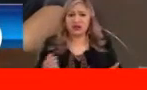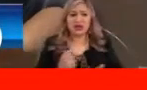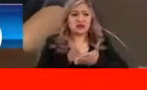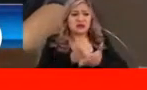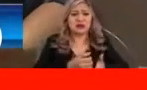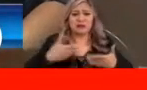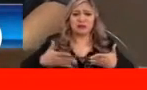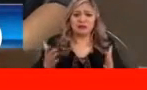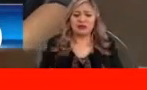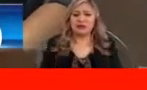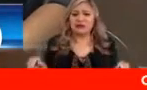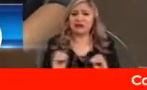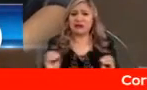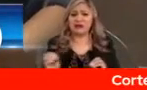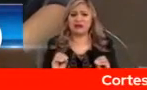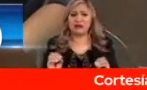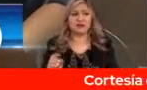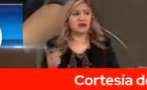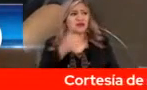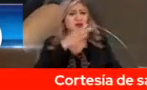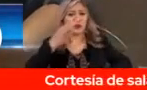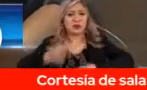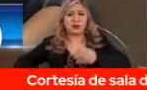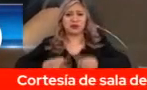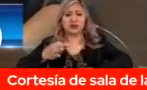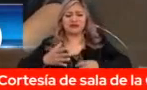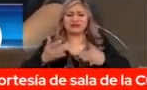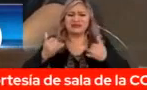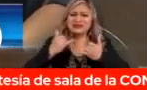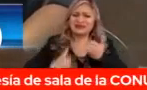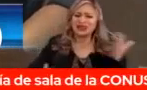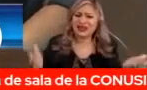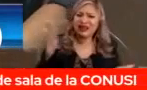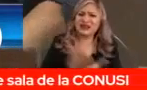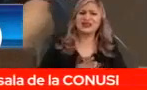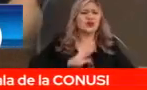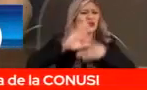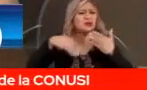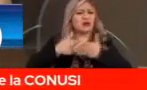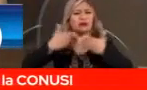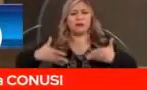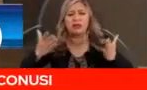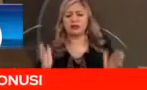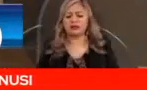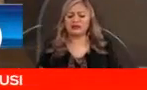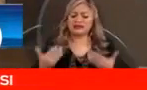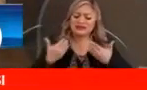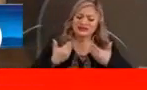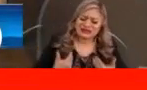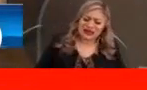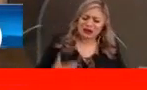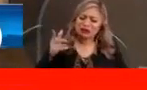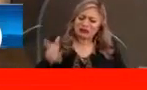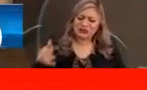en el órgano judicial que siguen vendiendo fallos. ¡Basta! Ya estamos cansados de lo mismo. Queremos